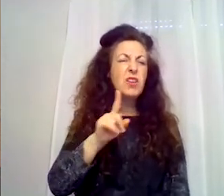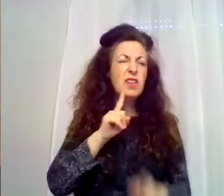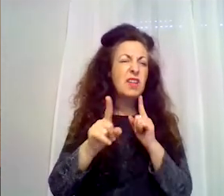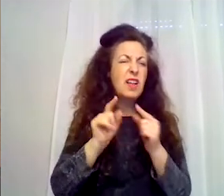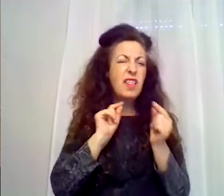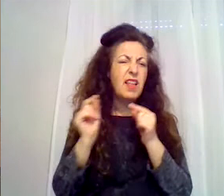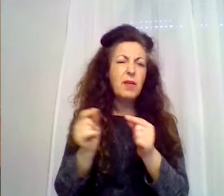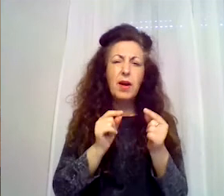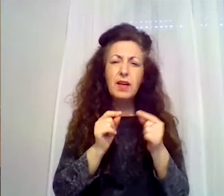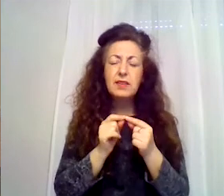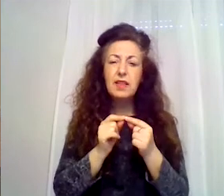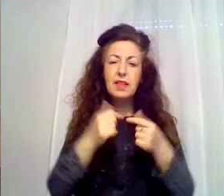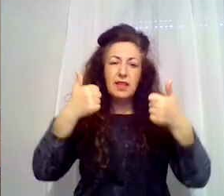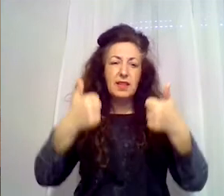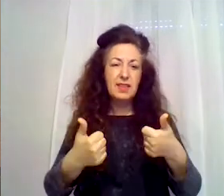Y